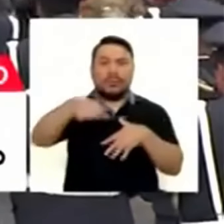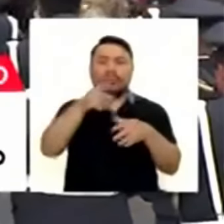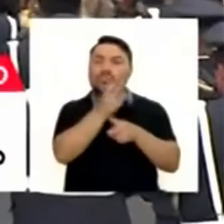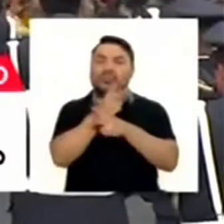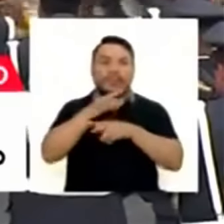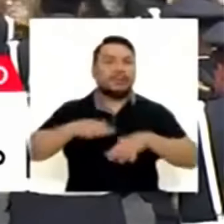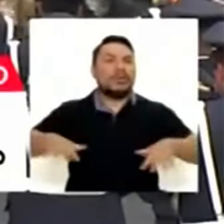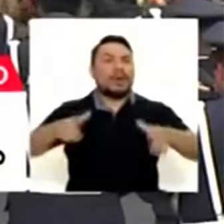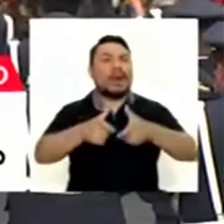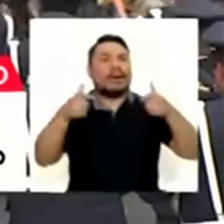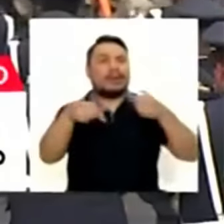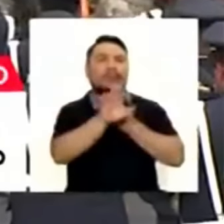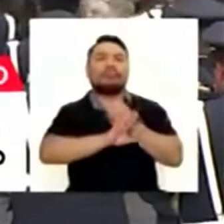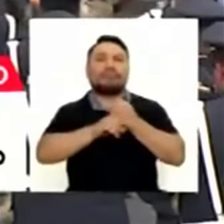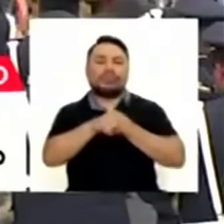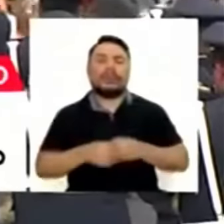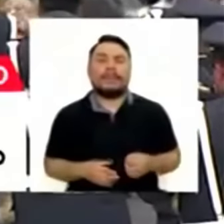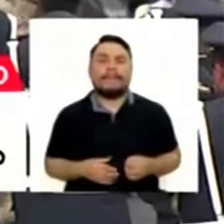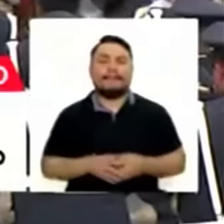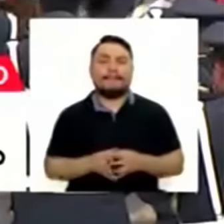eventos o de protección.